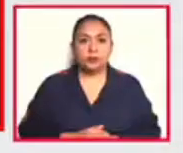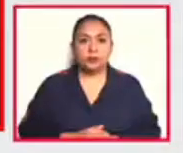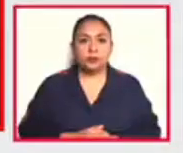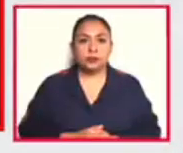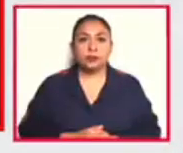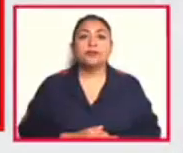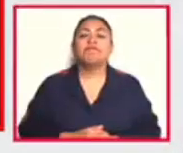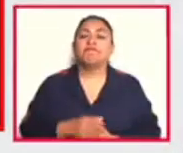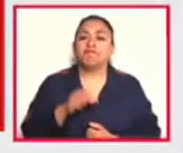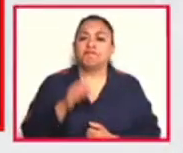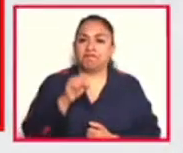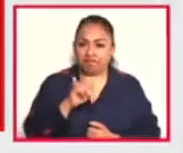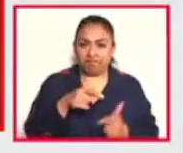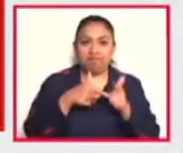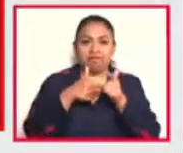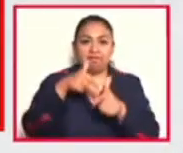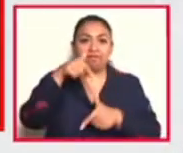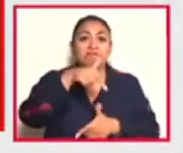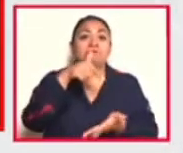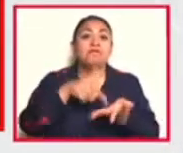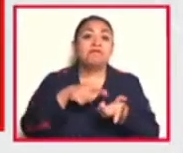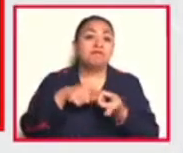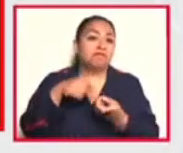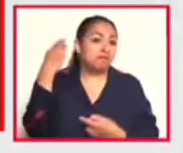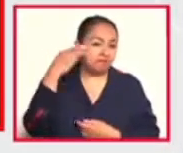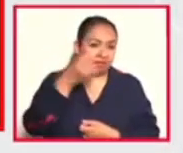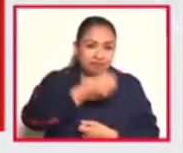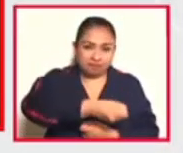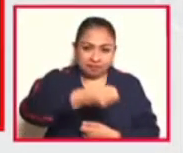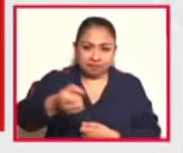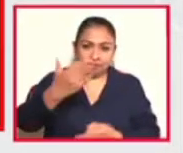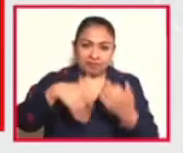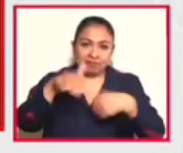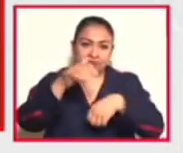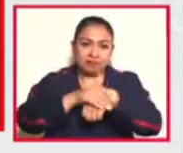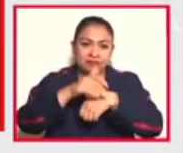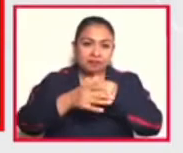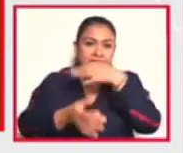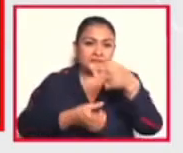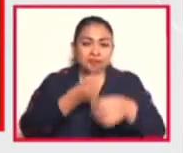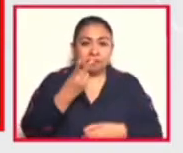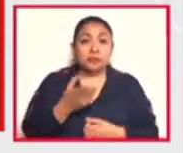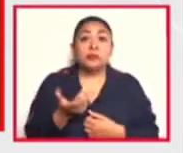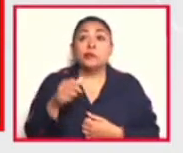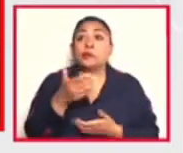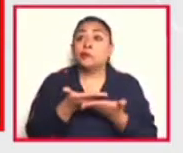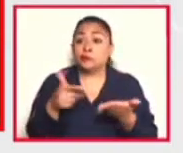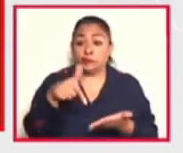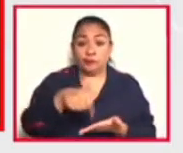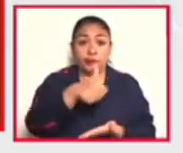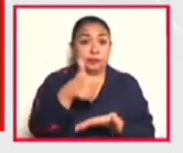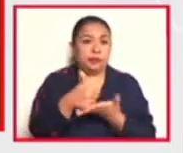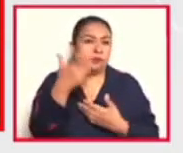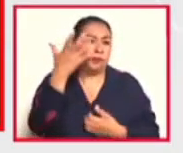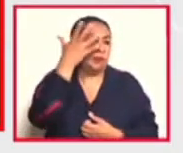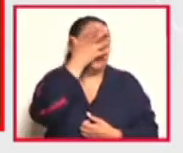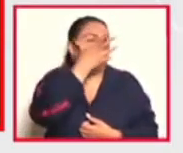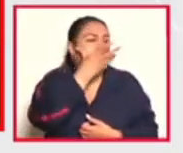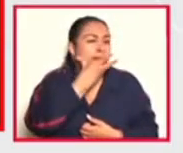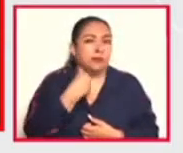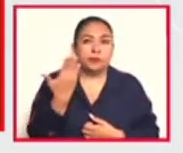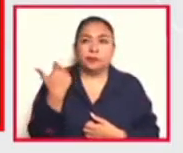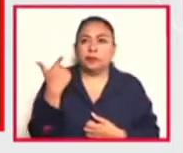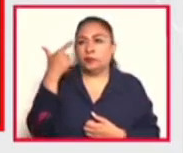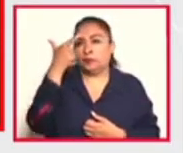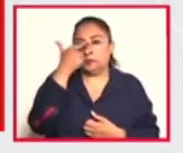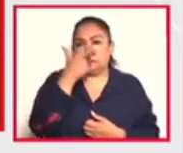Así es, continuamos aquí en Morelia. Un saludo a todos nuestros amigos de Noticias 22 en esta ciudad tan hermosa y que en las últimas noches ha